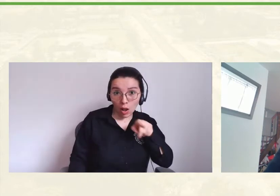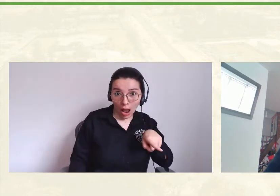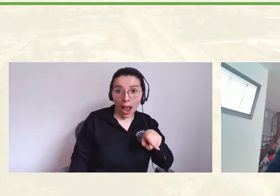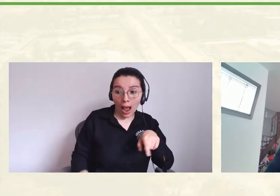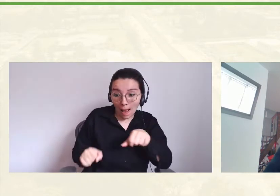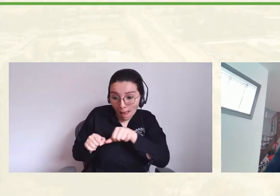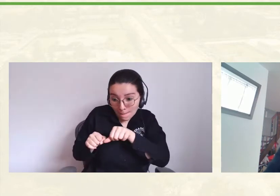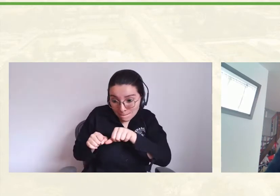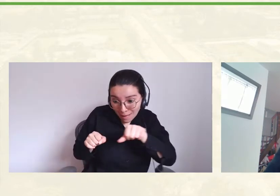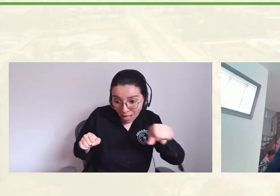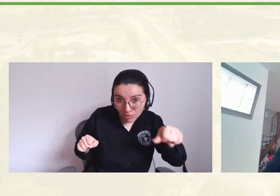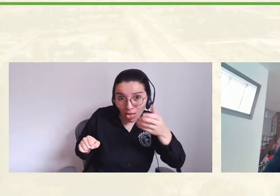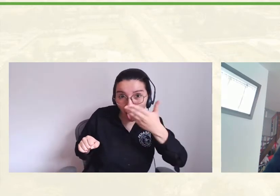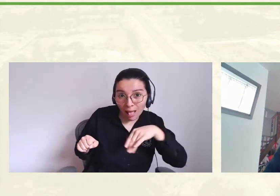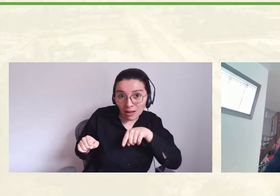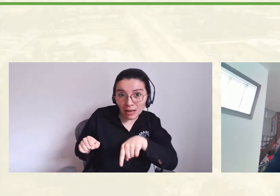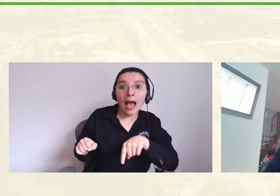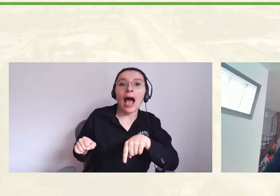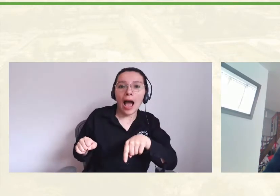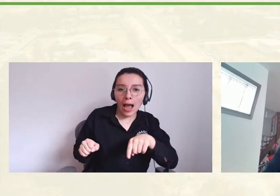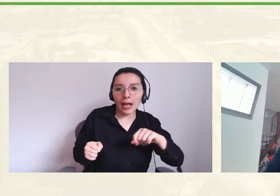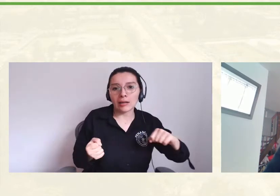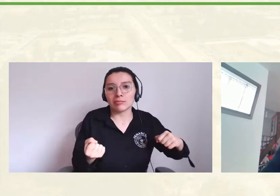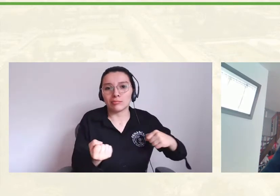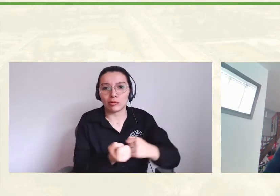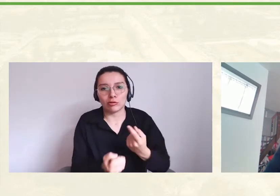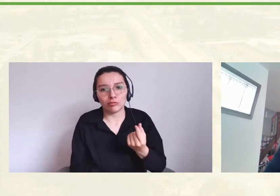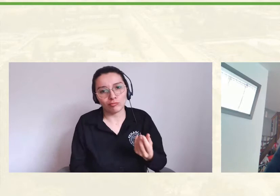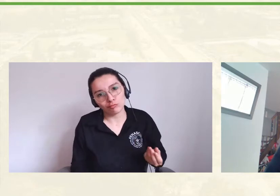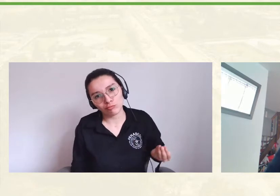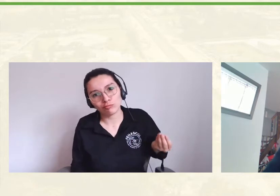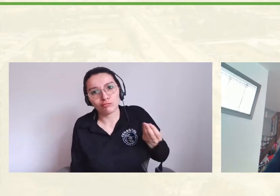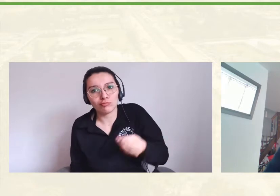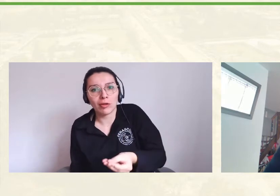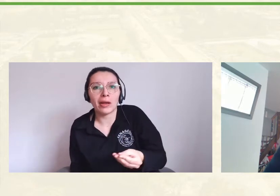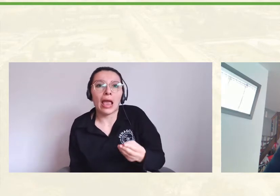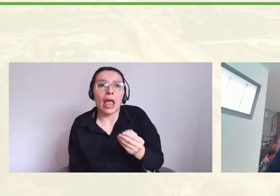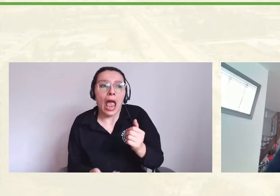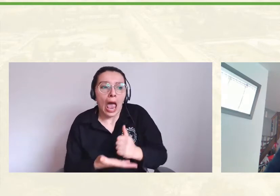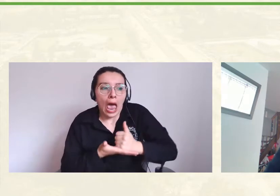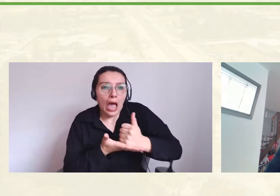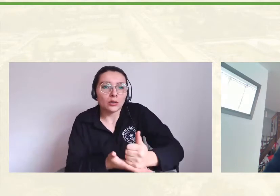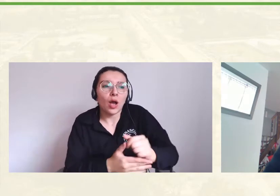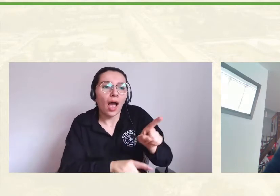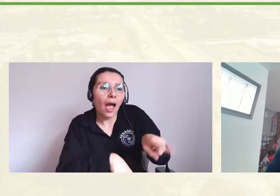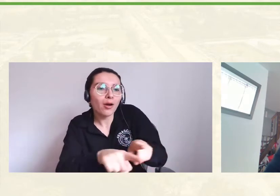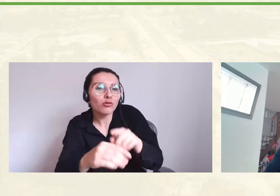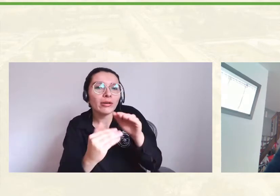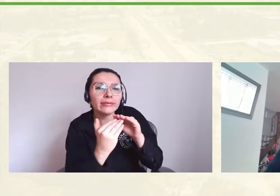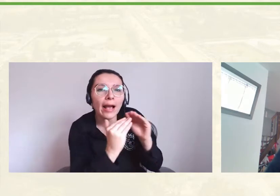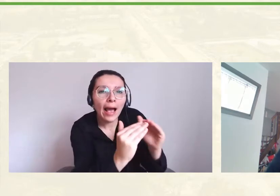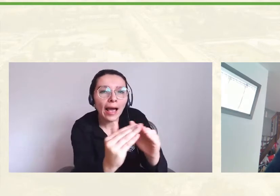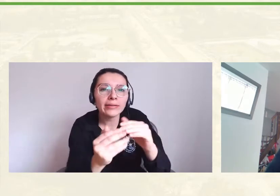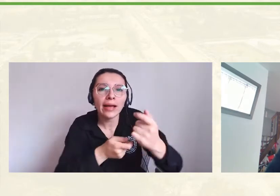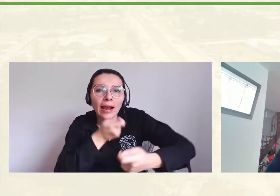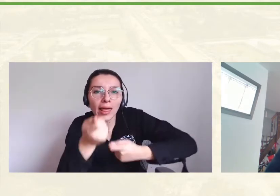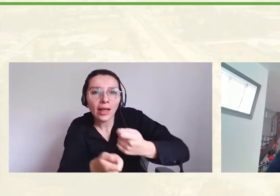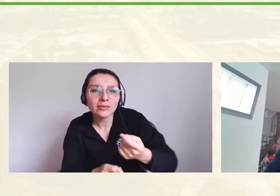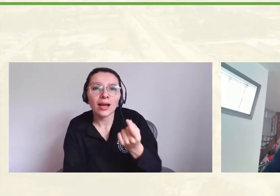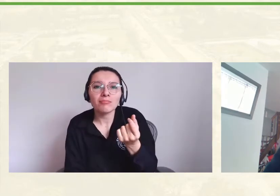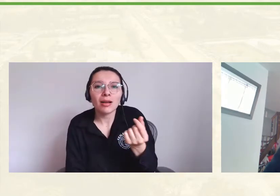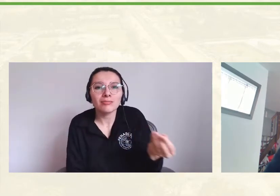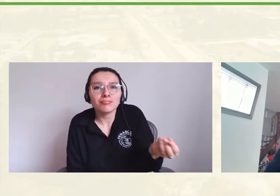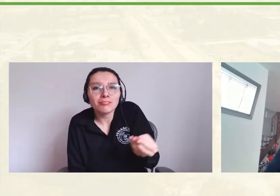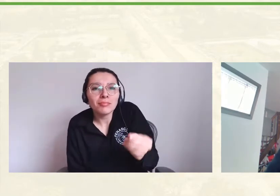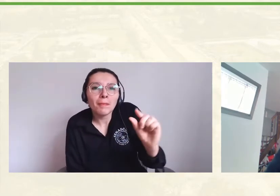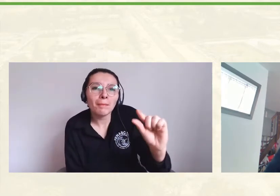mucho el proyecto frente a predios de locales, predios comerciales, predios de vivienda, frente al área de la universidad. Entonces la universidad